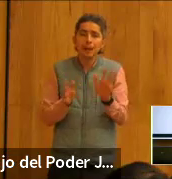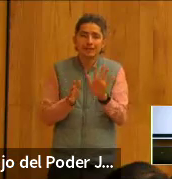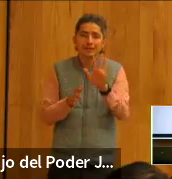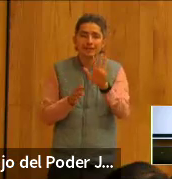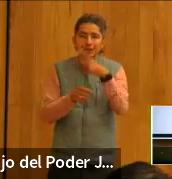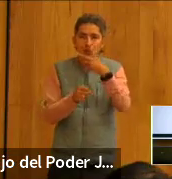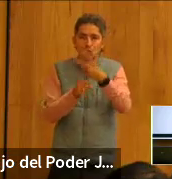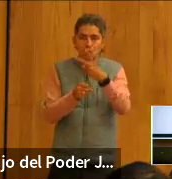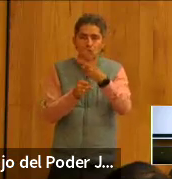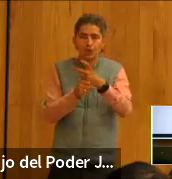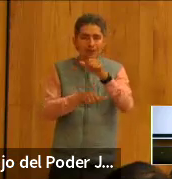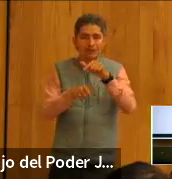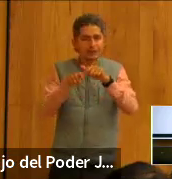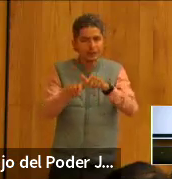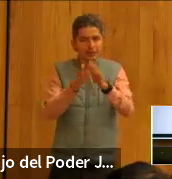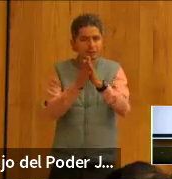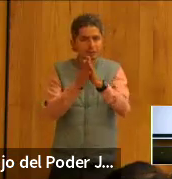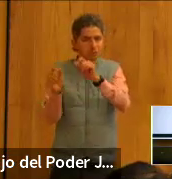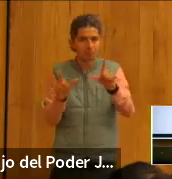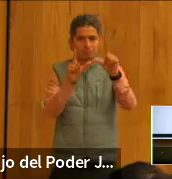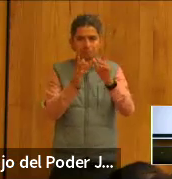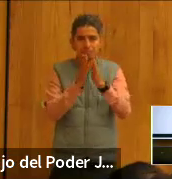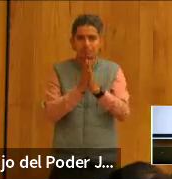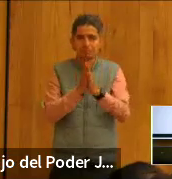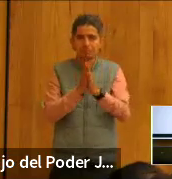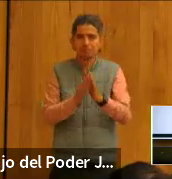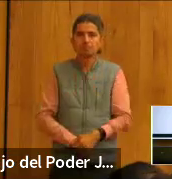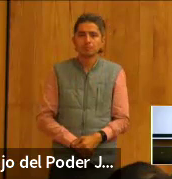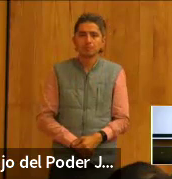como segundo punto, siguiente diapositiva, por favor.